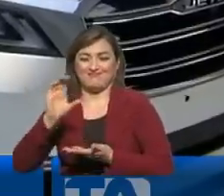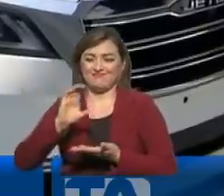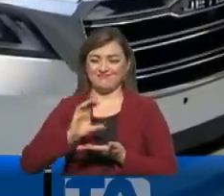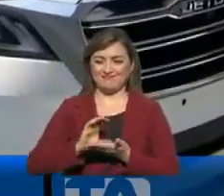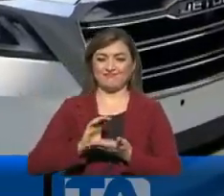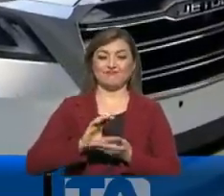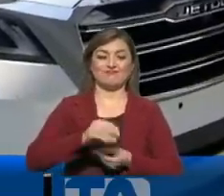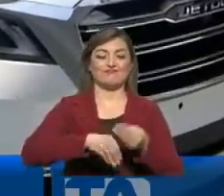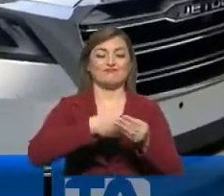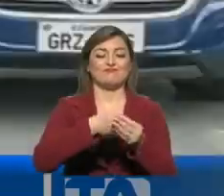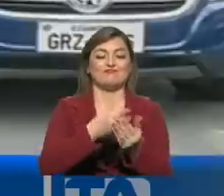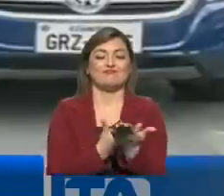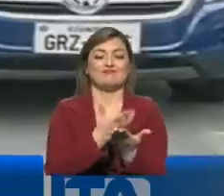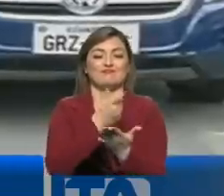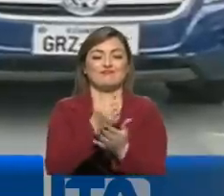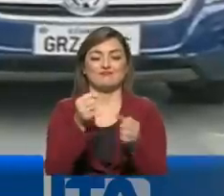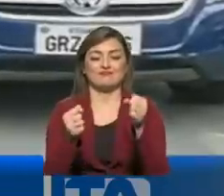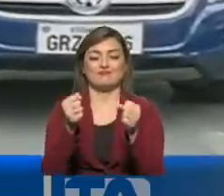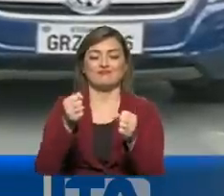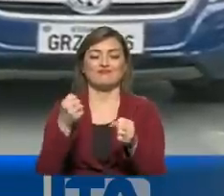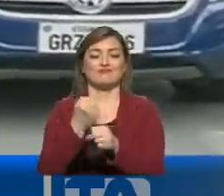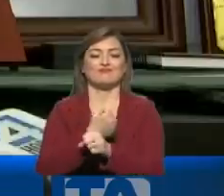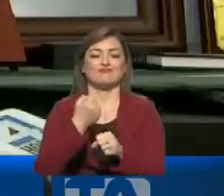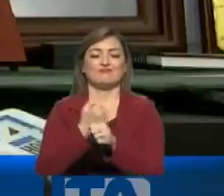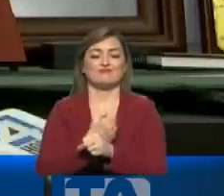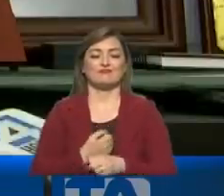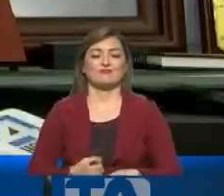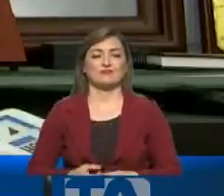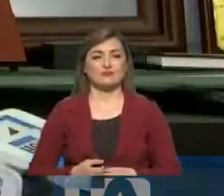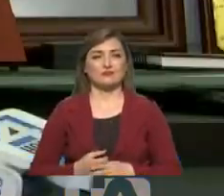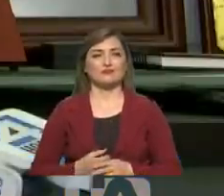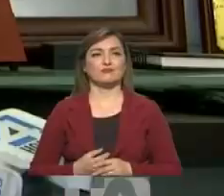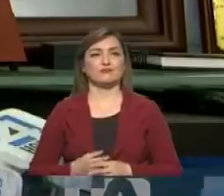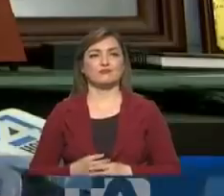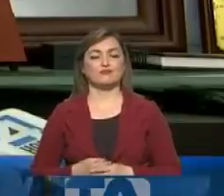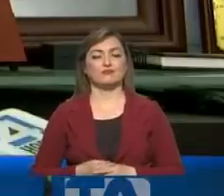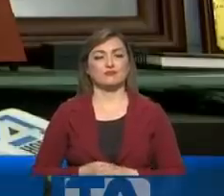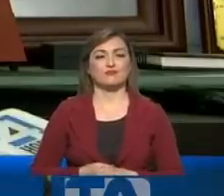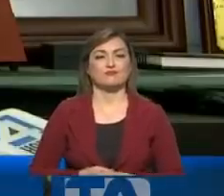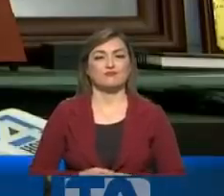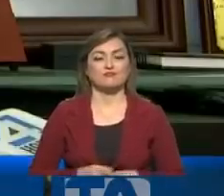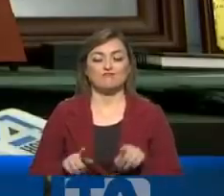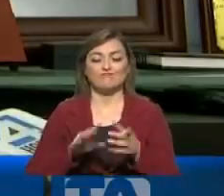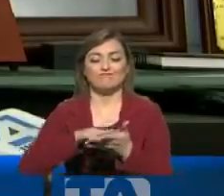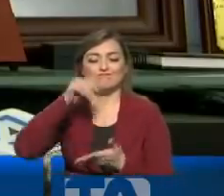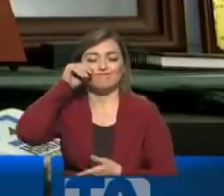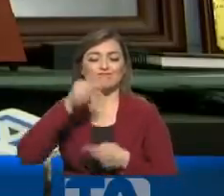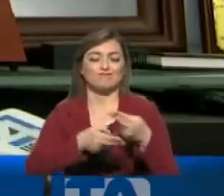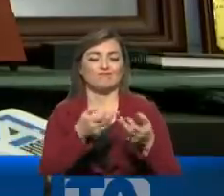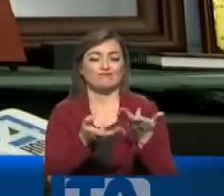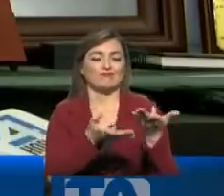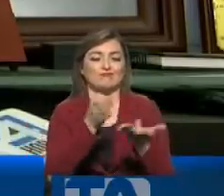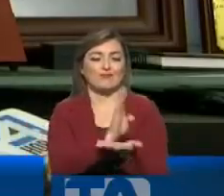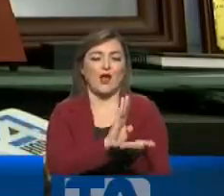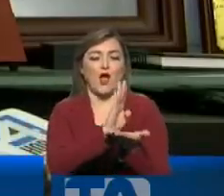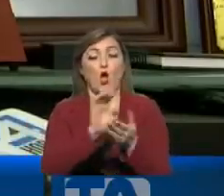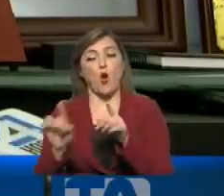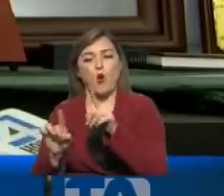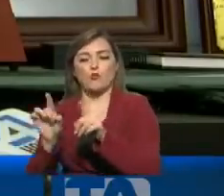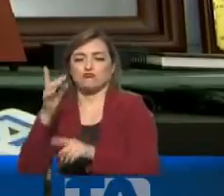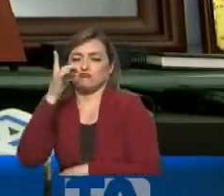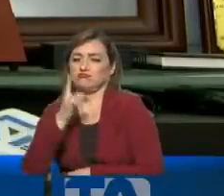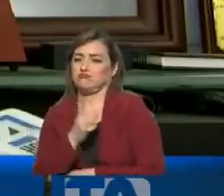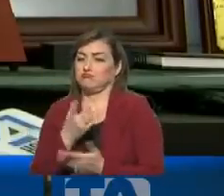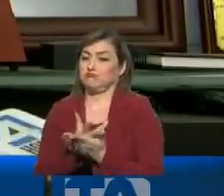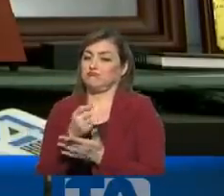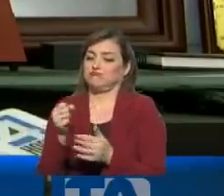quieren invertir en la compra de un vehículo como herramienta de trabajo. Algunos han optado por emprender con un negocio o una tienda de barrio, y otros han optado